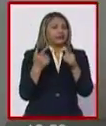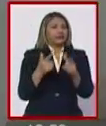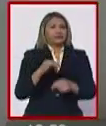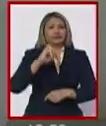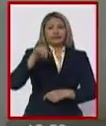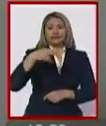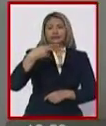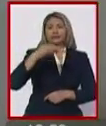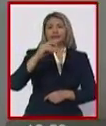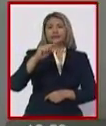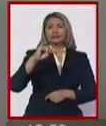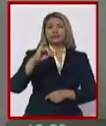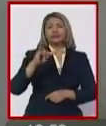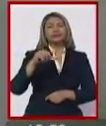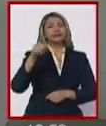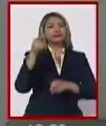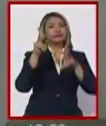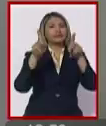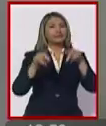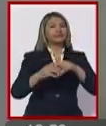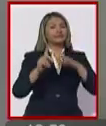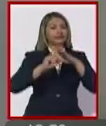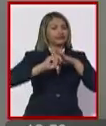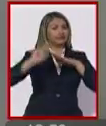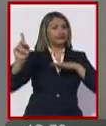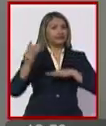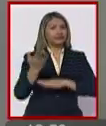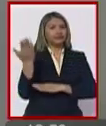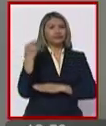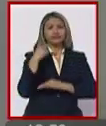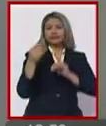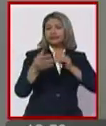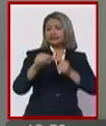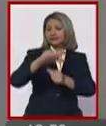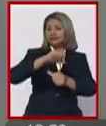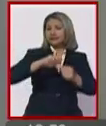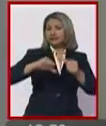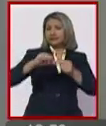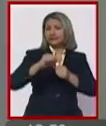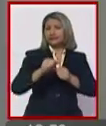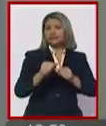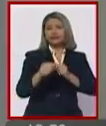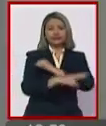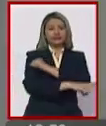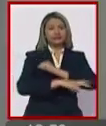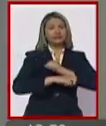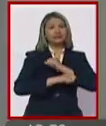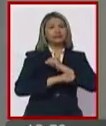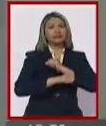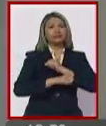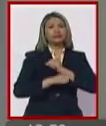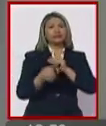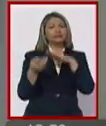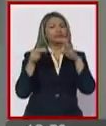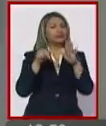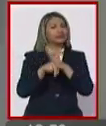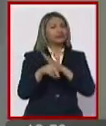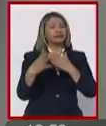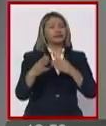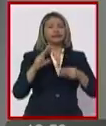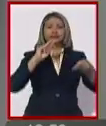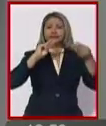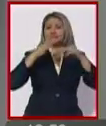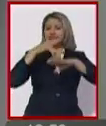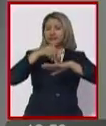actual? Johnny Beltrán Soto es otro de los reos prófugos cuyos antecedentes se relacionan a un atraco con muerte que cometió en la ciudad de Montero, donde fue